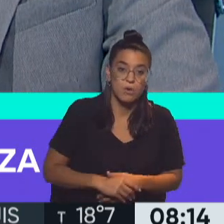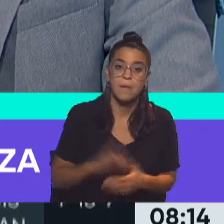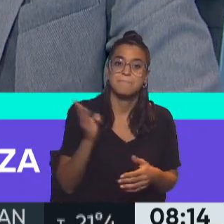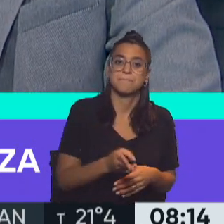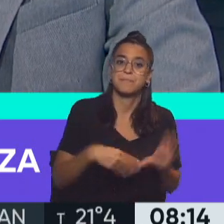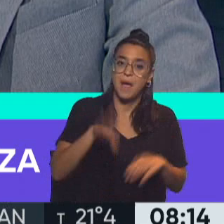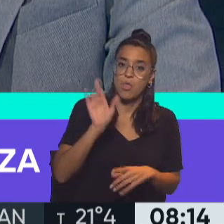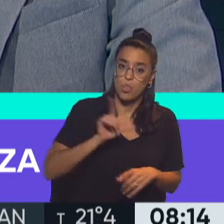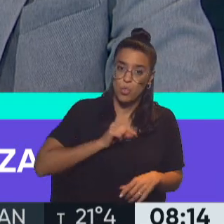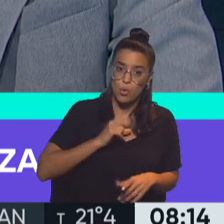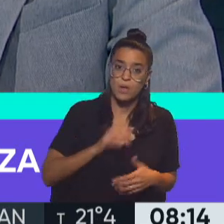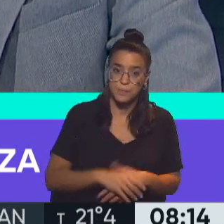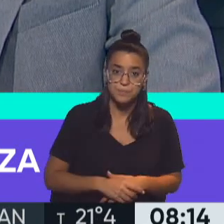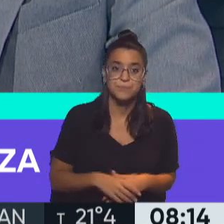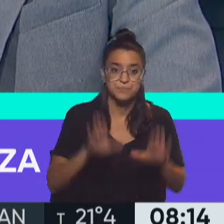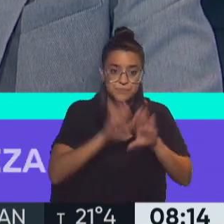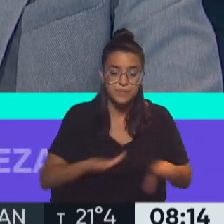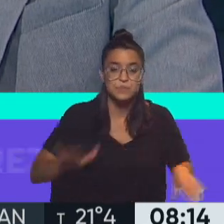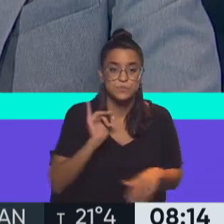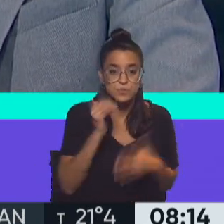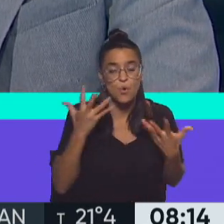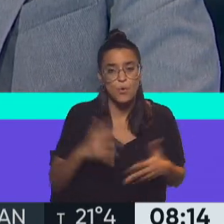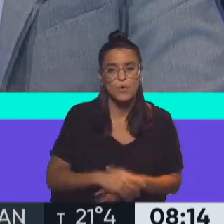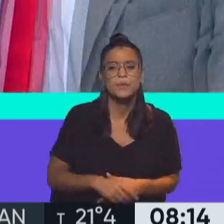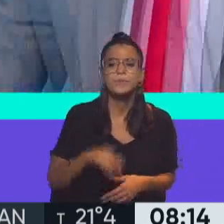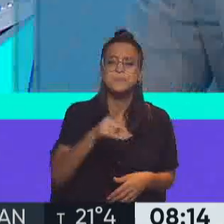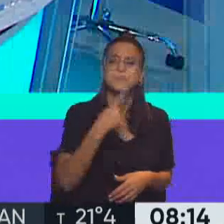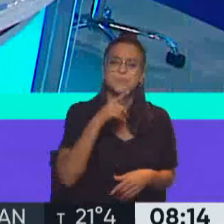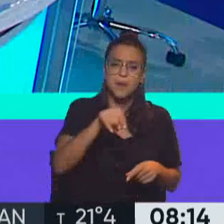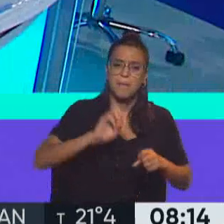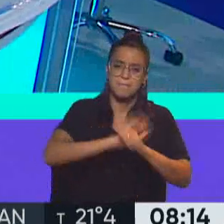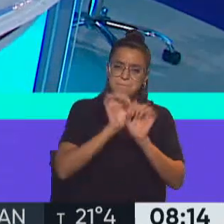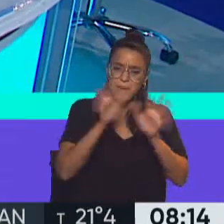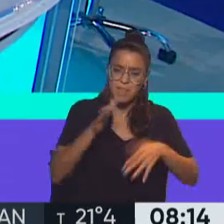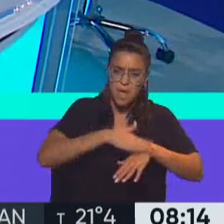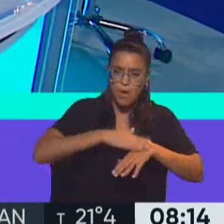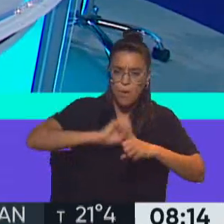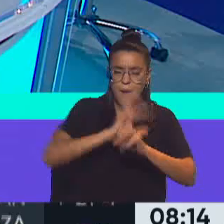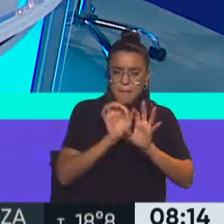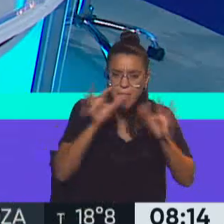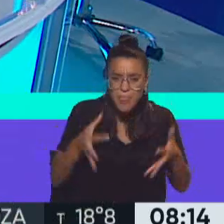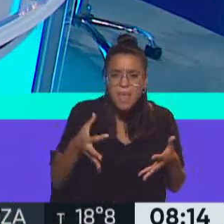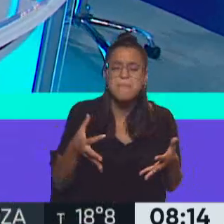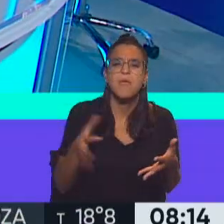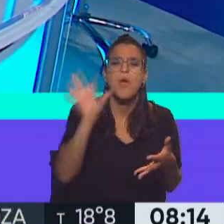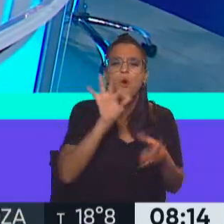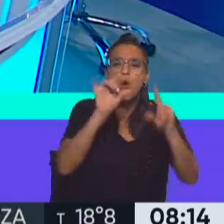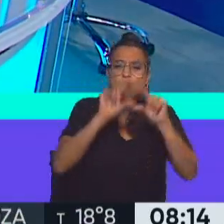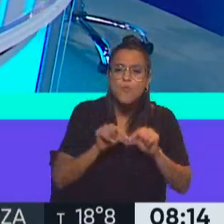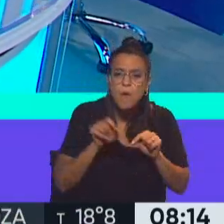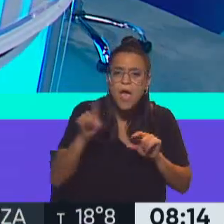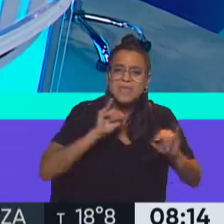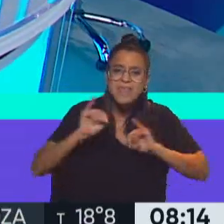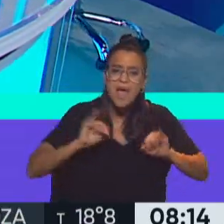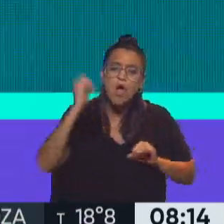más vulnerables duele, aún. ¿no? El impacto donde Claro. más duele a los más chicos. No, por supuesto. Pero esto es la pandemia, Hernán. ¿Son los números, los